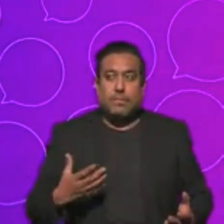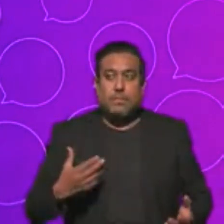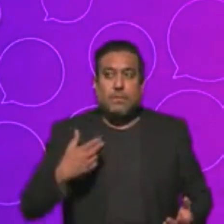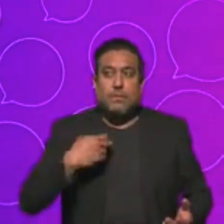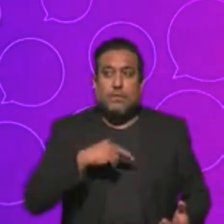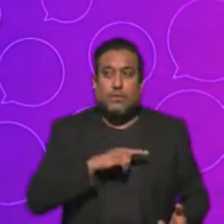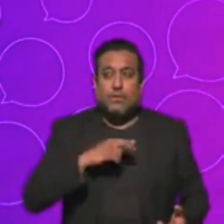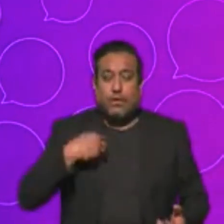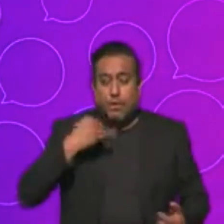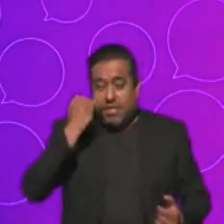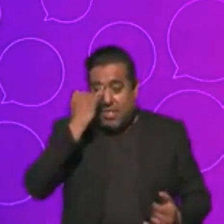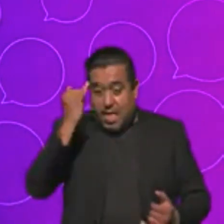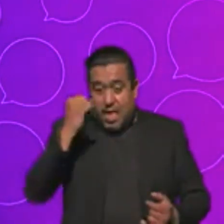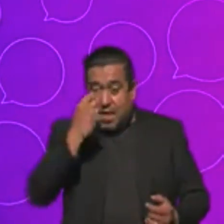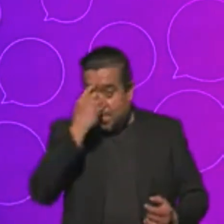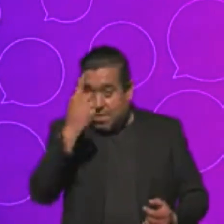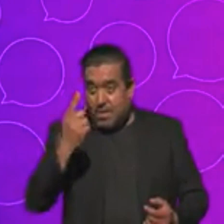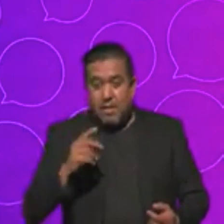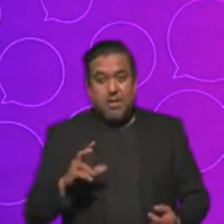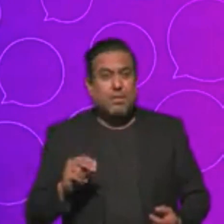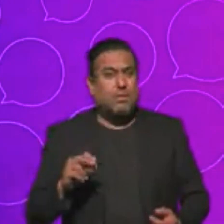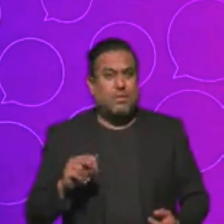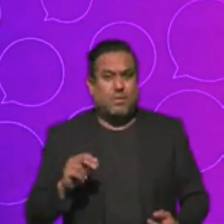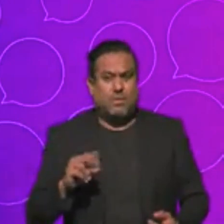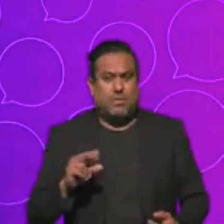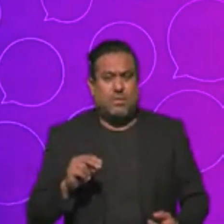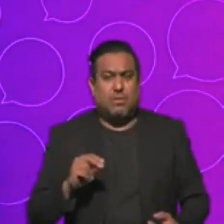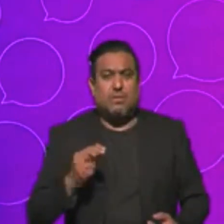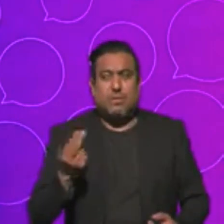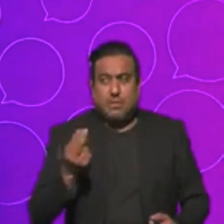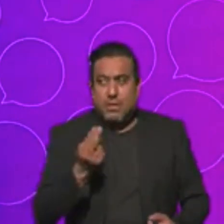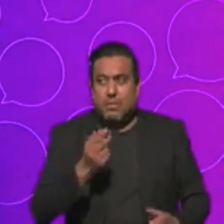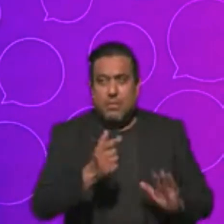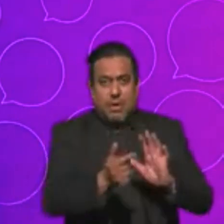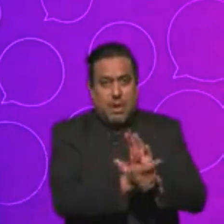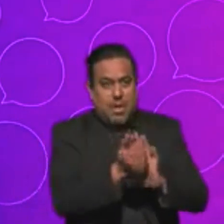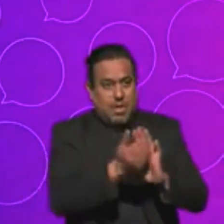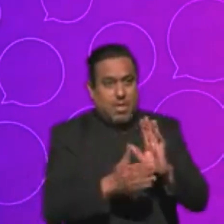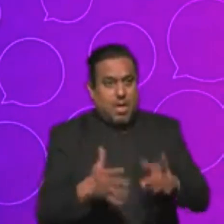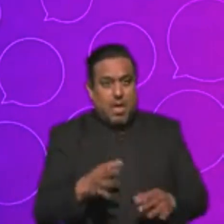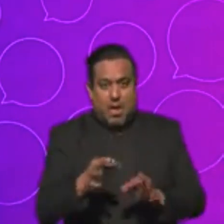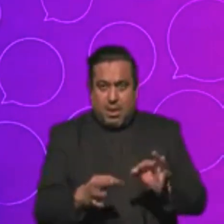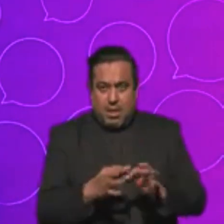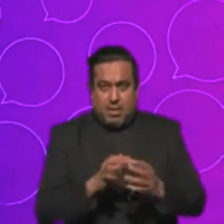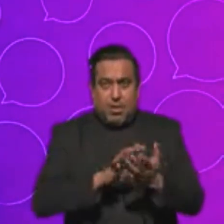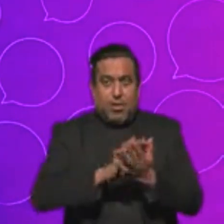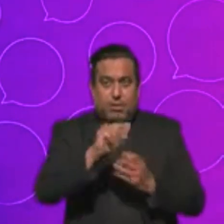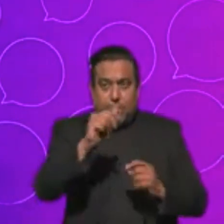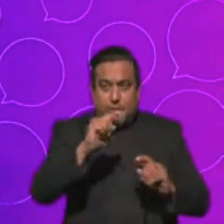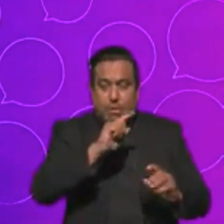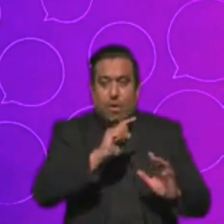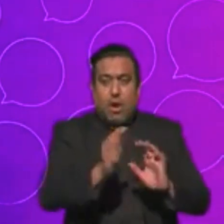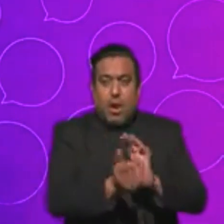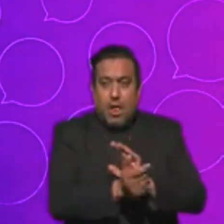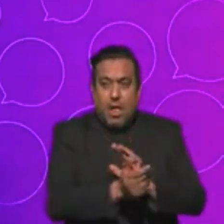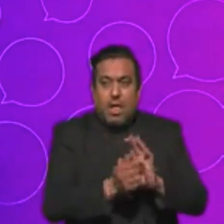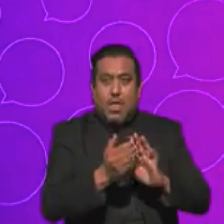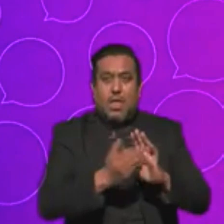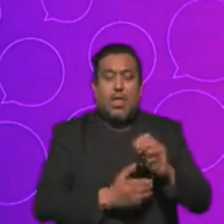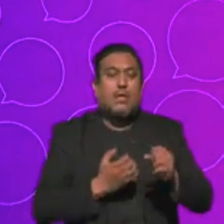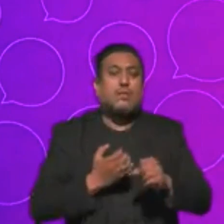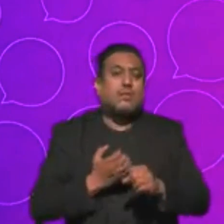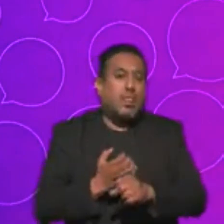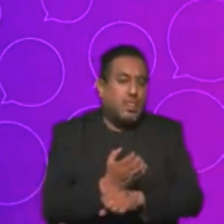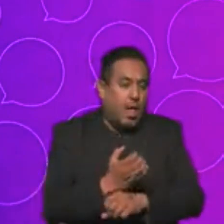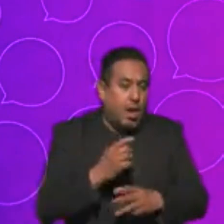nosotros no vamos a llegar a inventar qué es lo que tenemos que hacer para que las cosas están bien Ahí está está la Constitución están las leyes están las leyes Estatal estáa